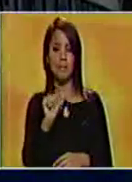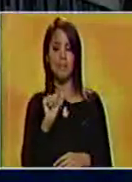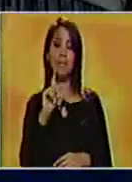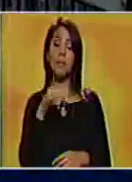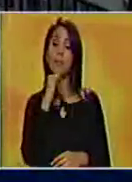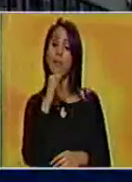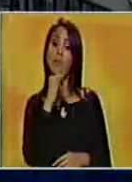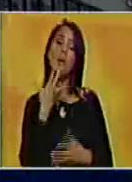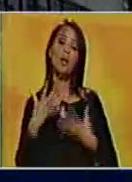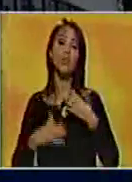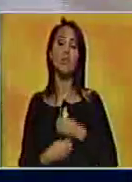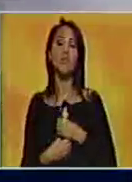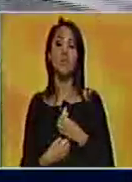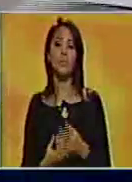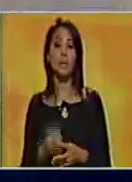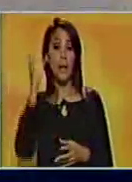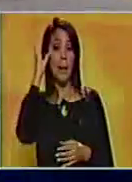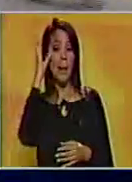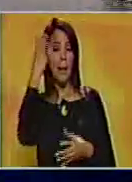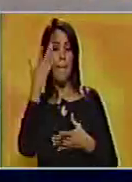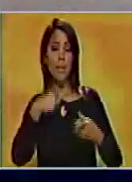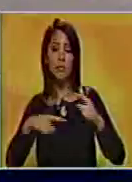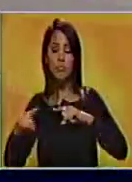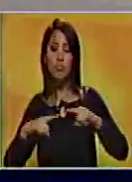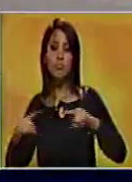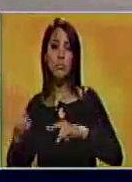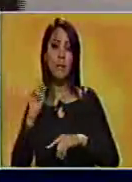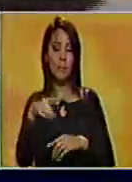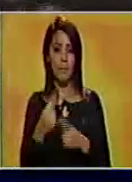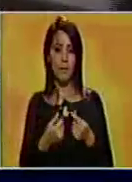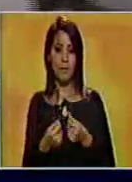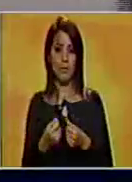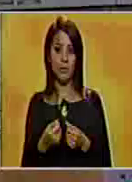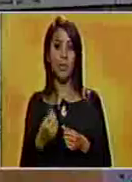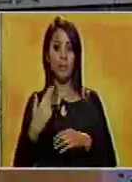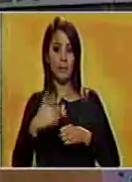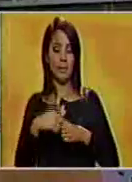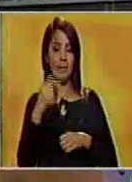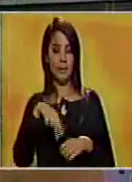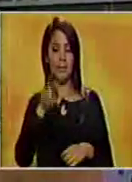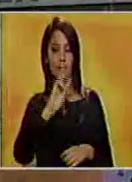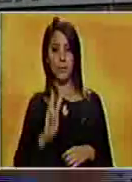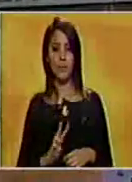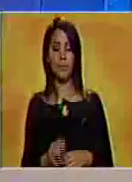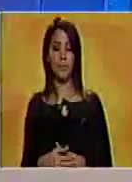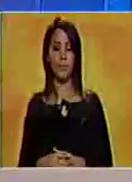inversionistas a confiar en la capacidad logística, productiva y financiera de la industria petrolera venezolana.